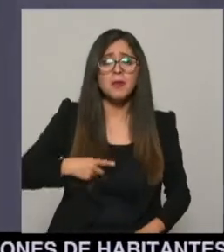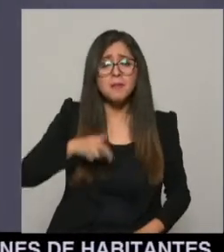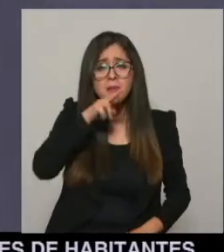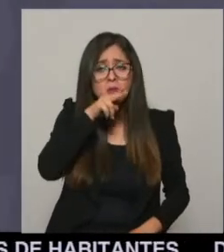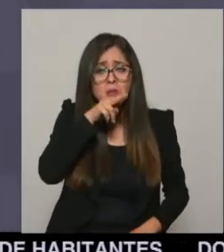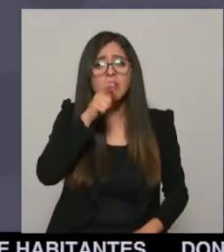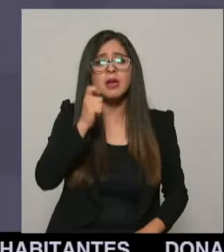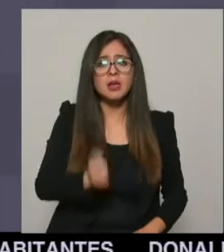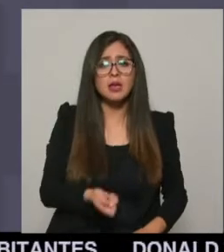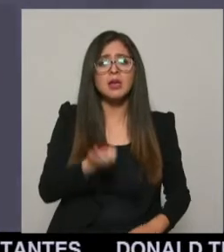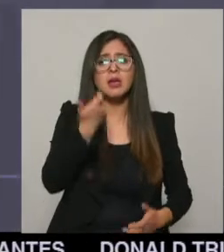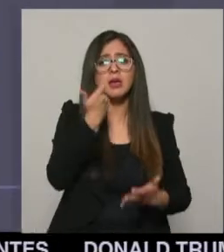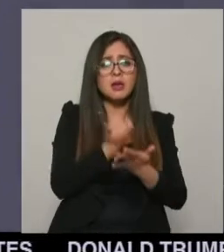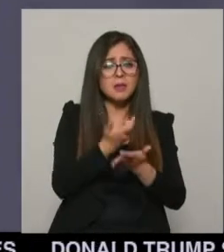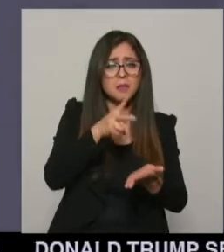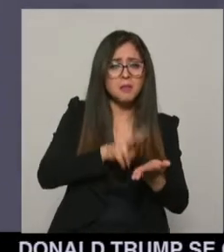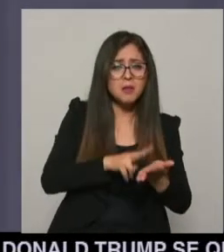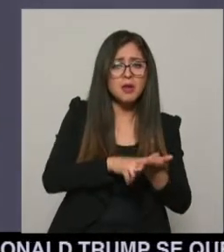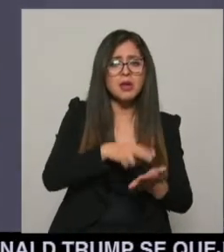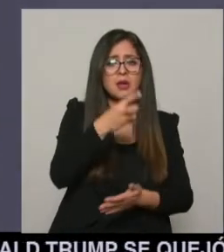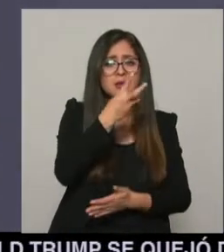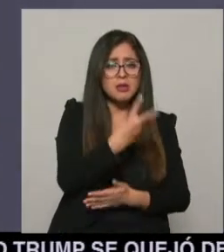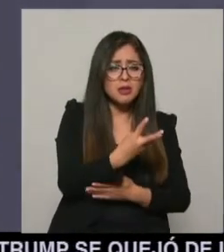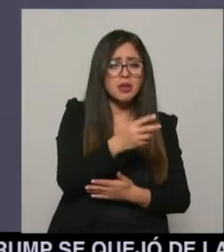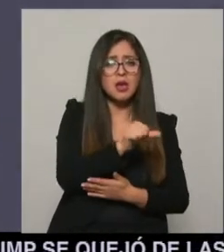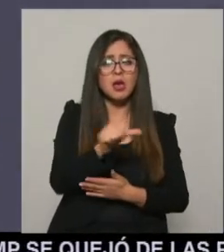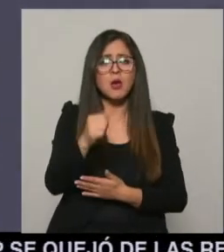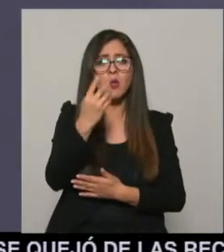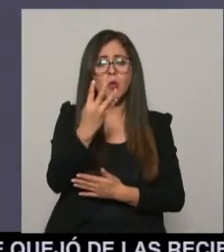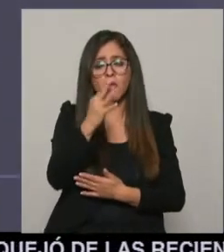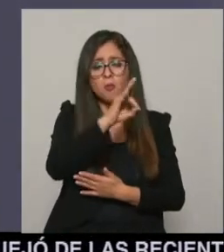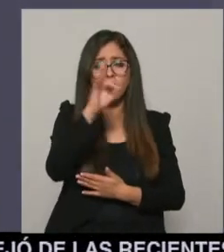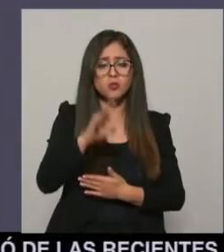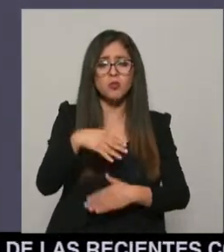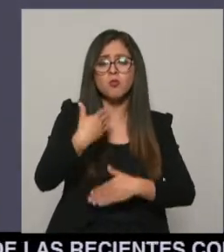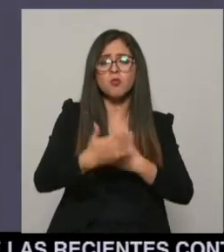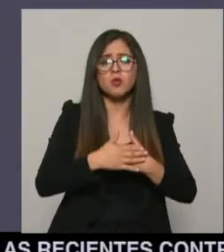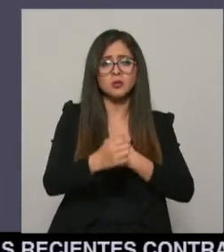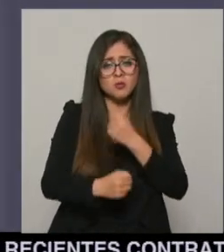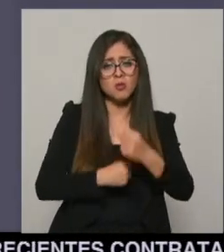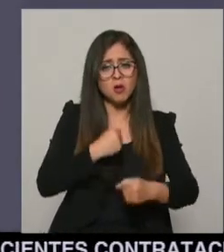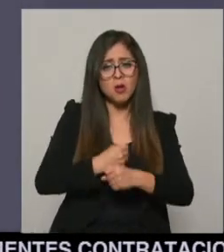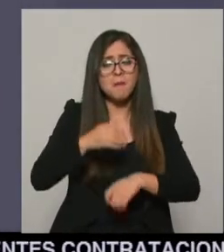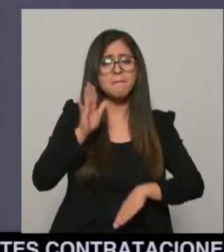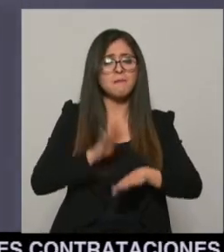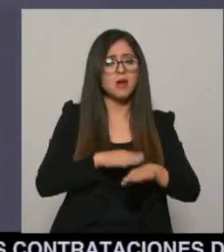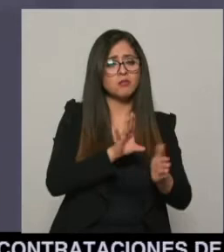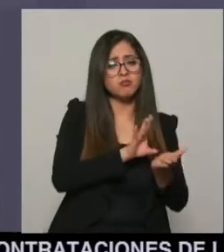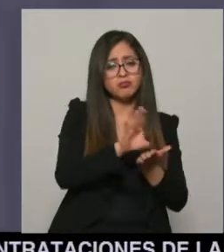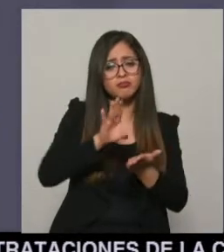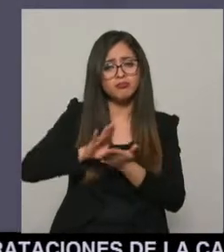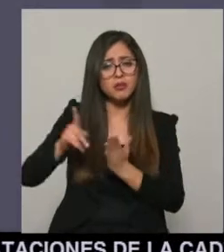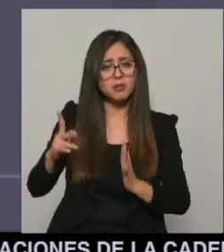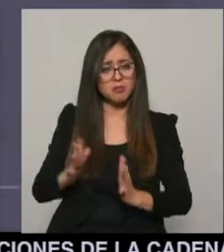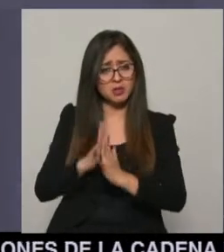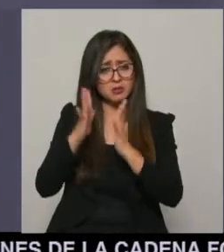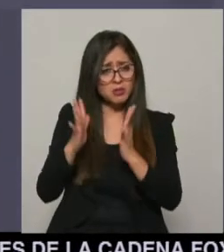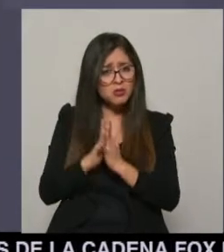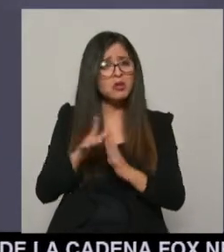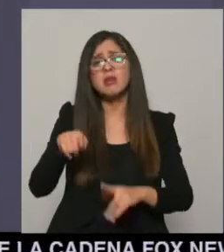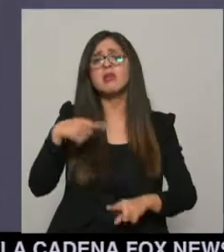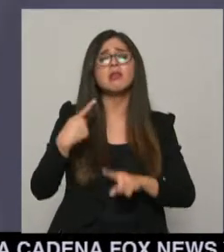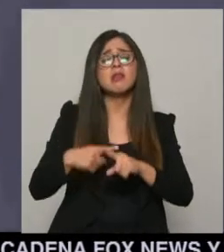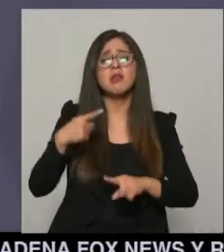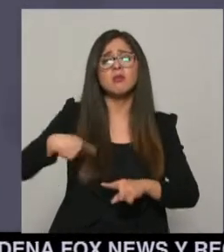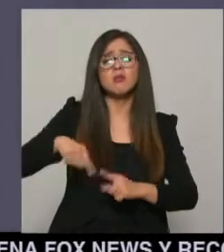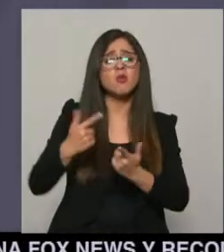presupuesto que ya logramos ampliar del 3 al 4% en los próximos años, para un mayor presupuesto participativo. Y eso fue un trabajo de la